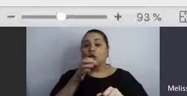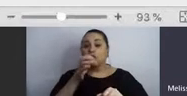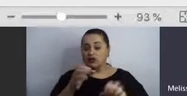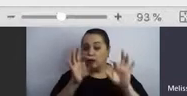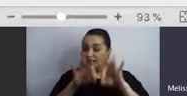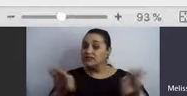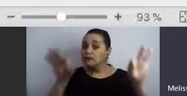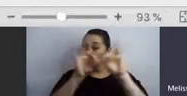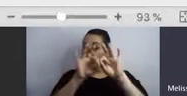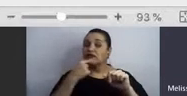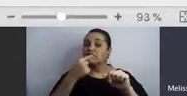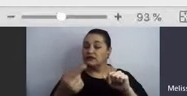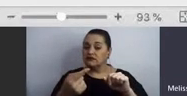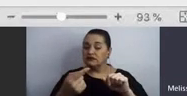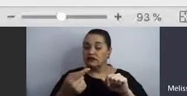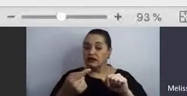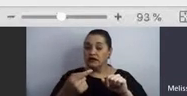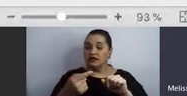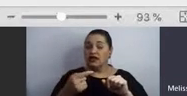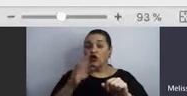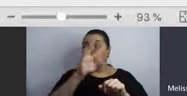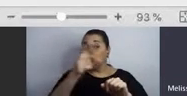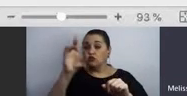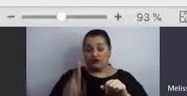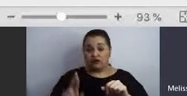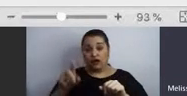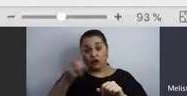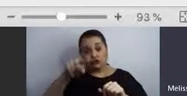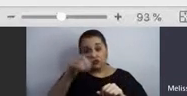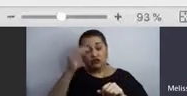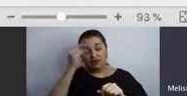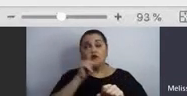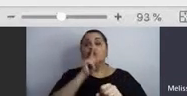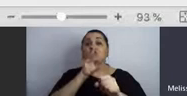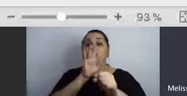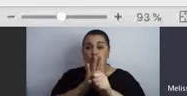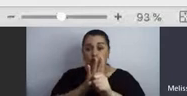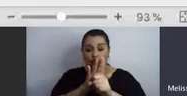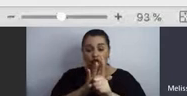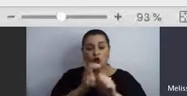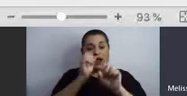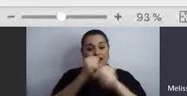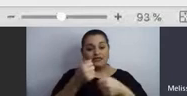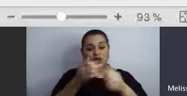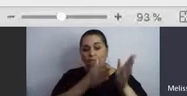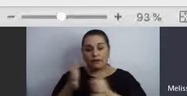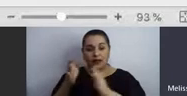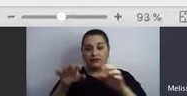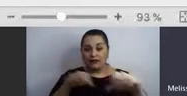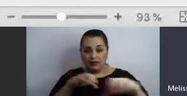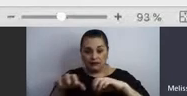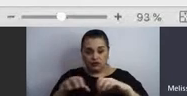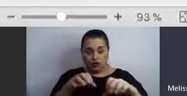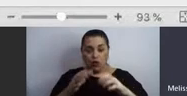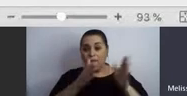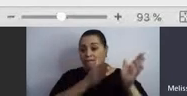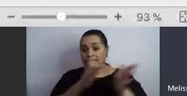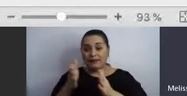mencionar que, bueno, Costa Rica, como ustedes saben, se comprometió a elaborar un plan de acción o un plan